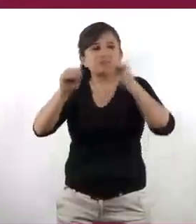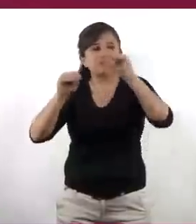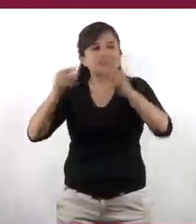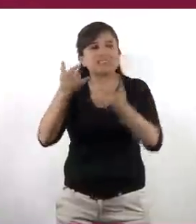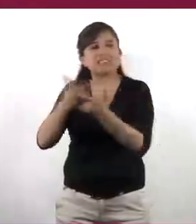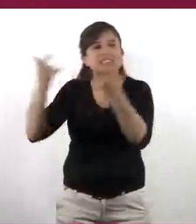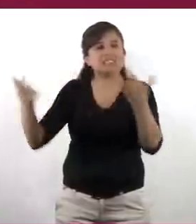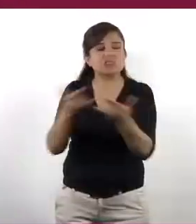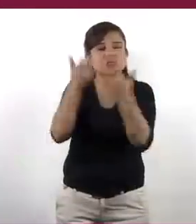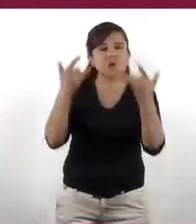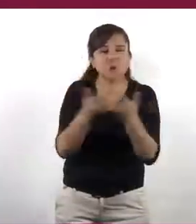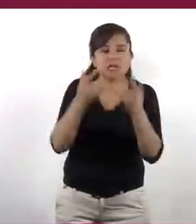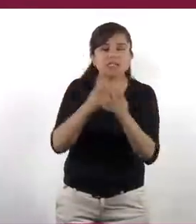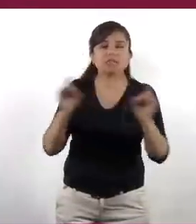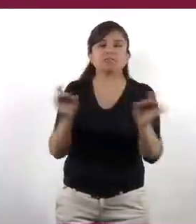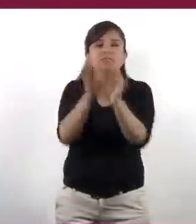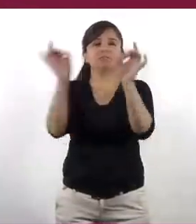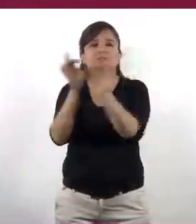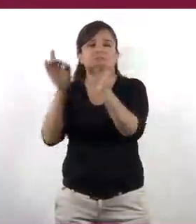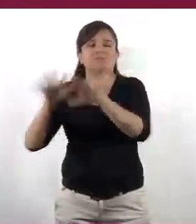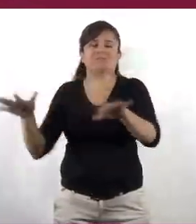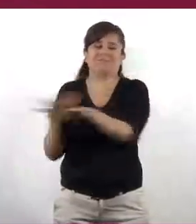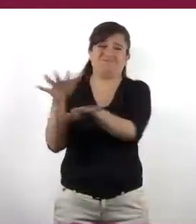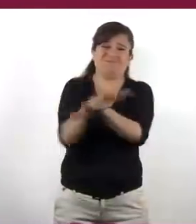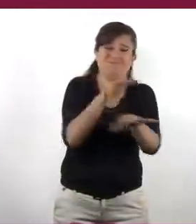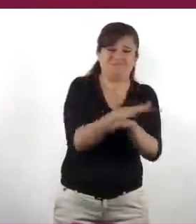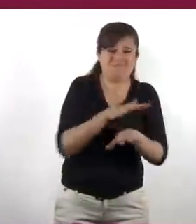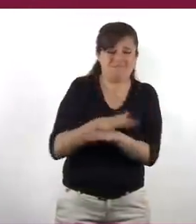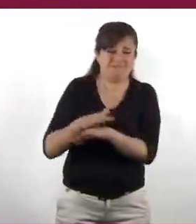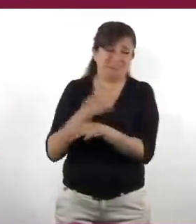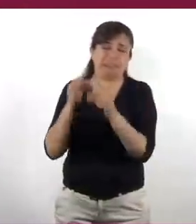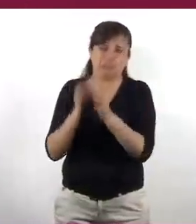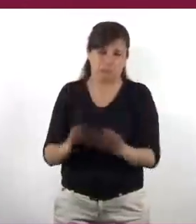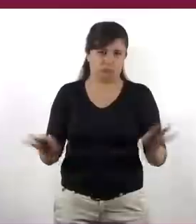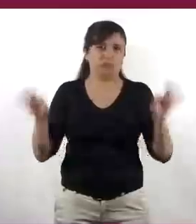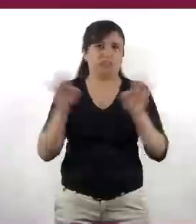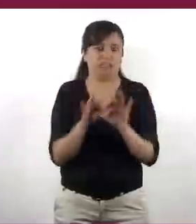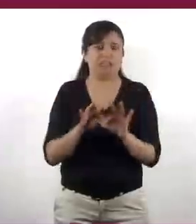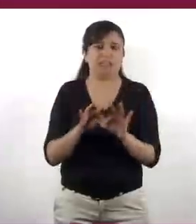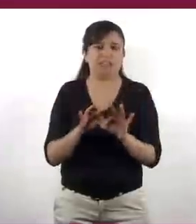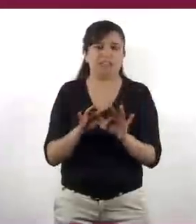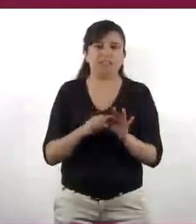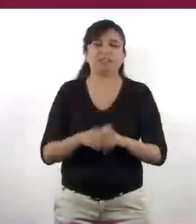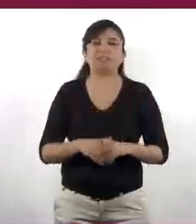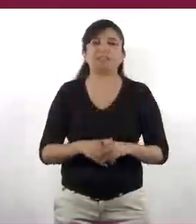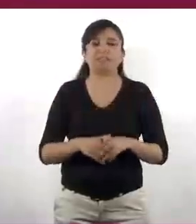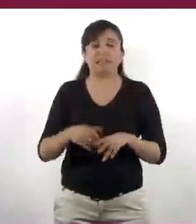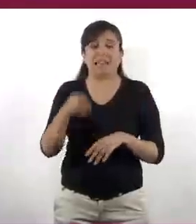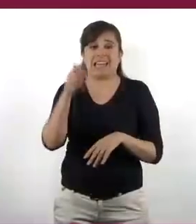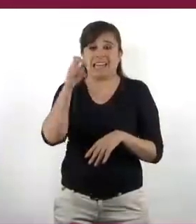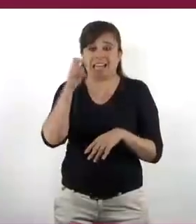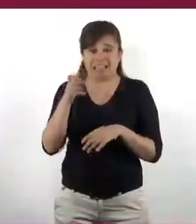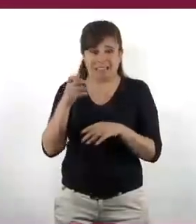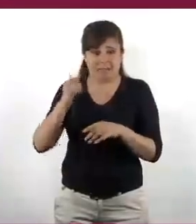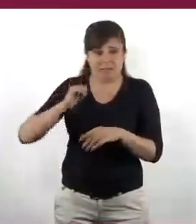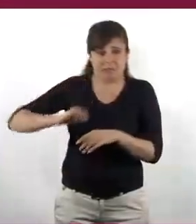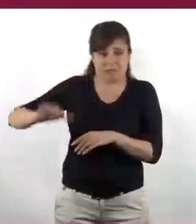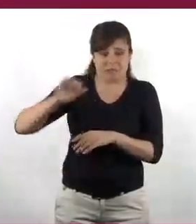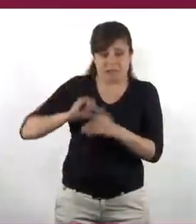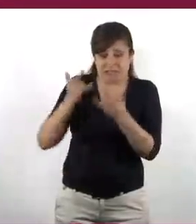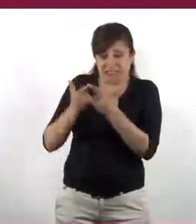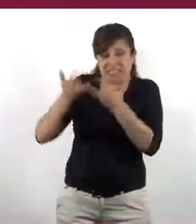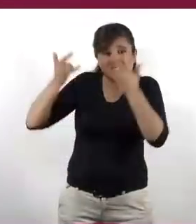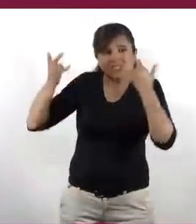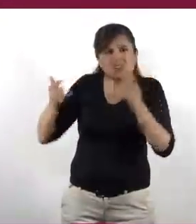los ámbitos de la vida y sus efectos fueron sumamente importantes. Esta poderosa corriente llegó a